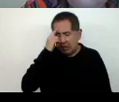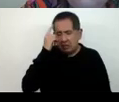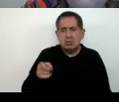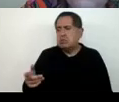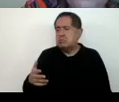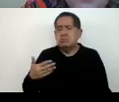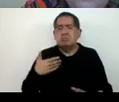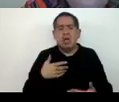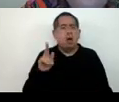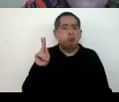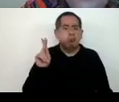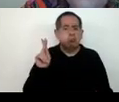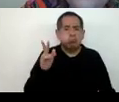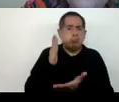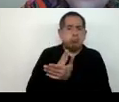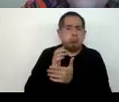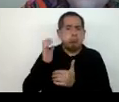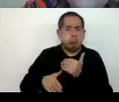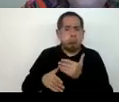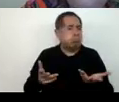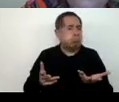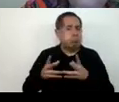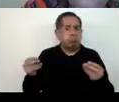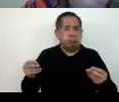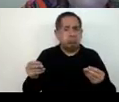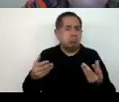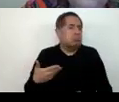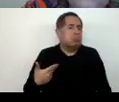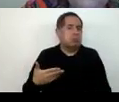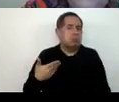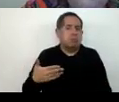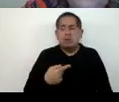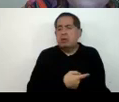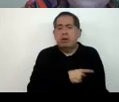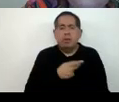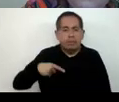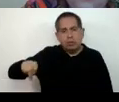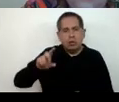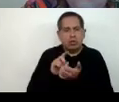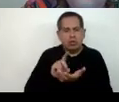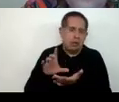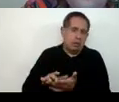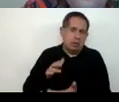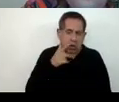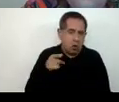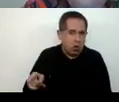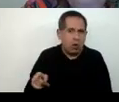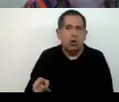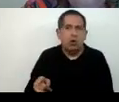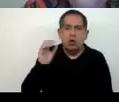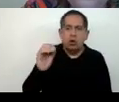va a dejar de menstruar. Esa es una buena opción para personas con discapacidad. O bien